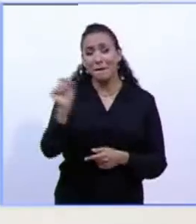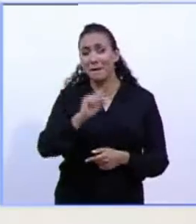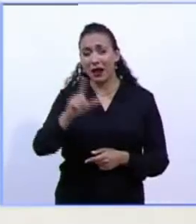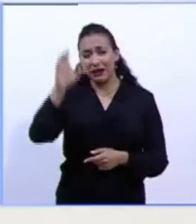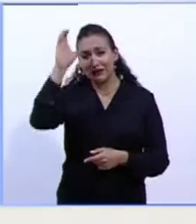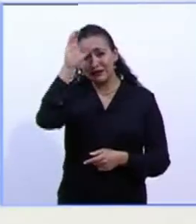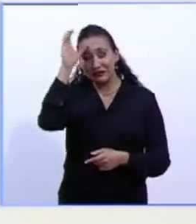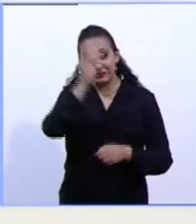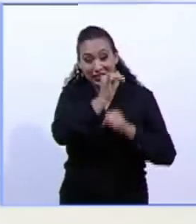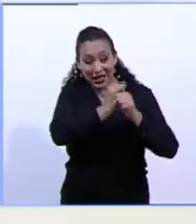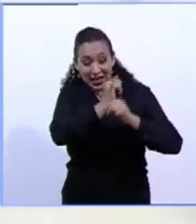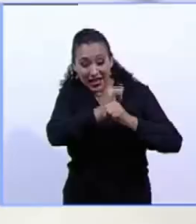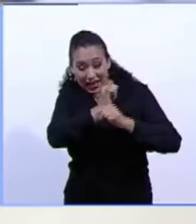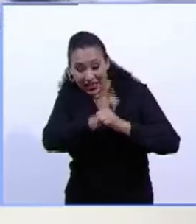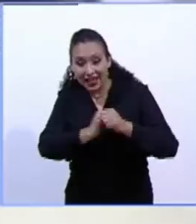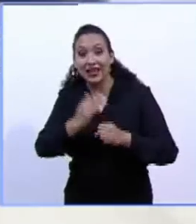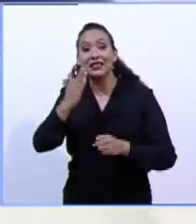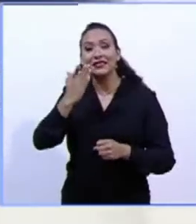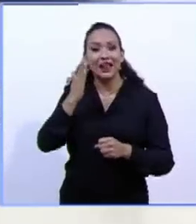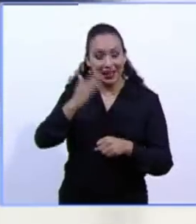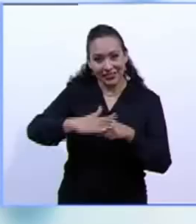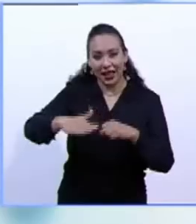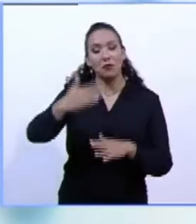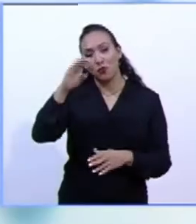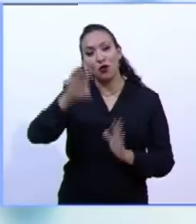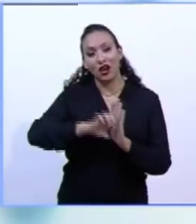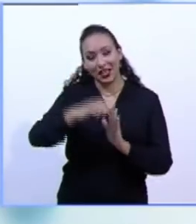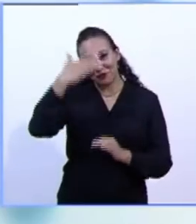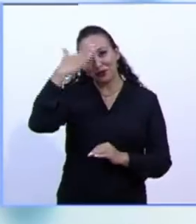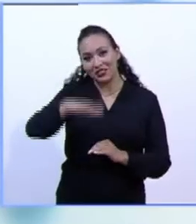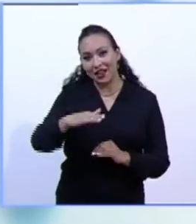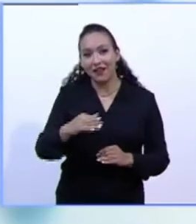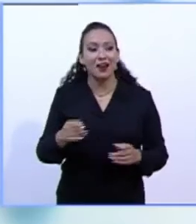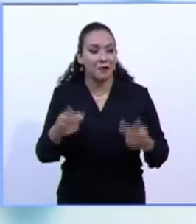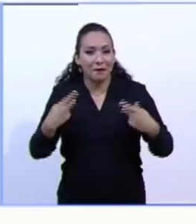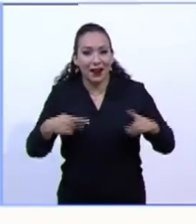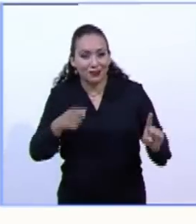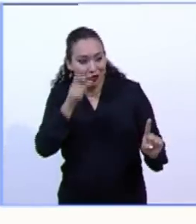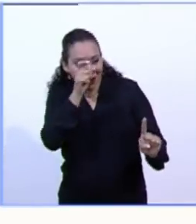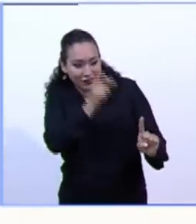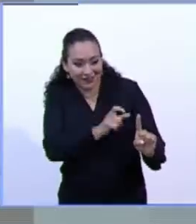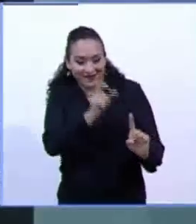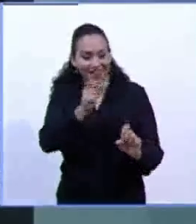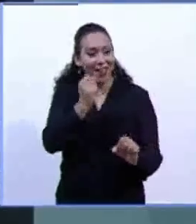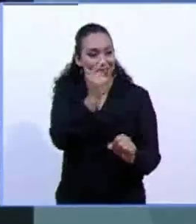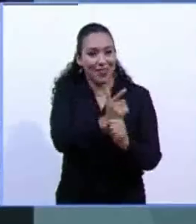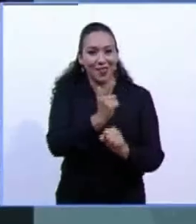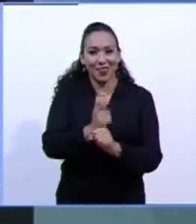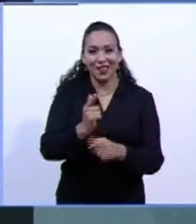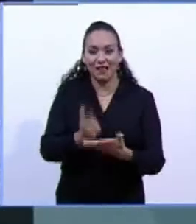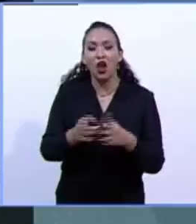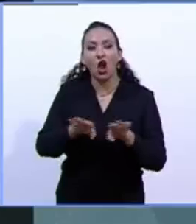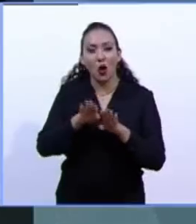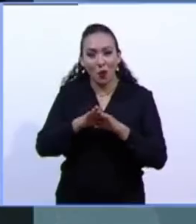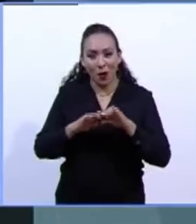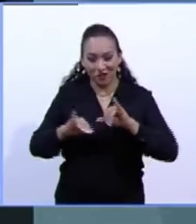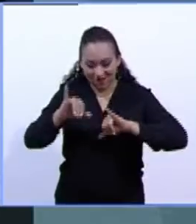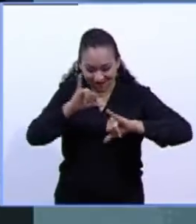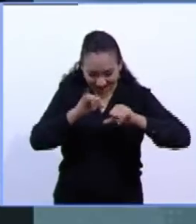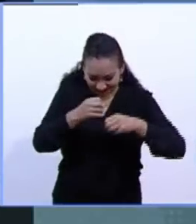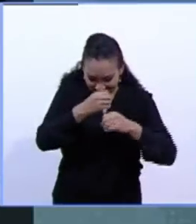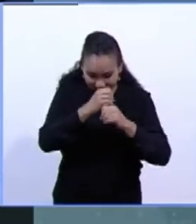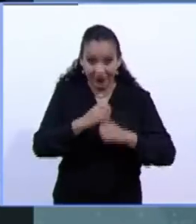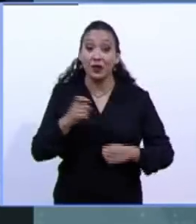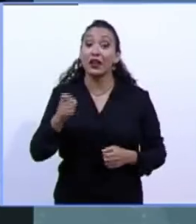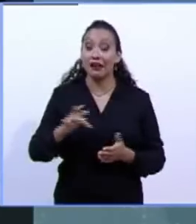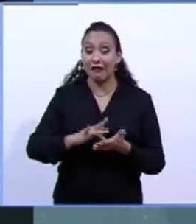la precisión de las pruebas de identificación de personas. La antropóloga Margaret Mead sentó las bases para las